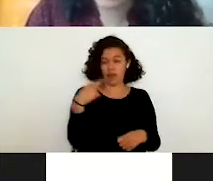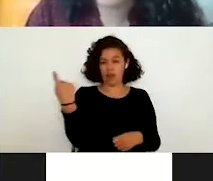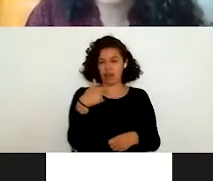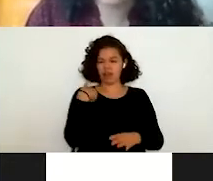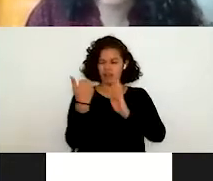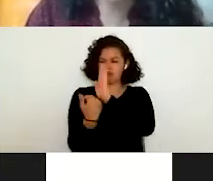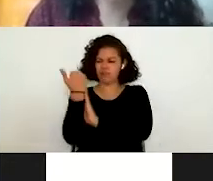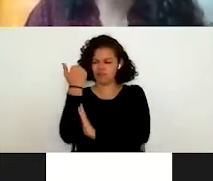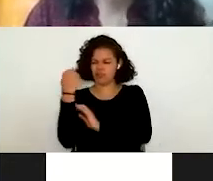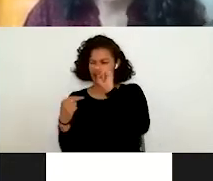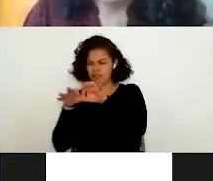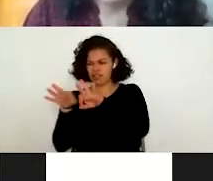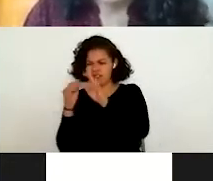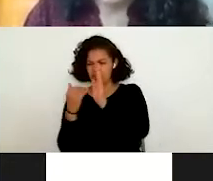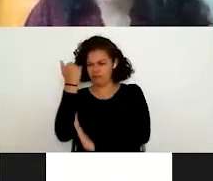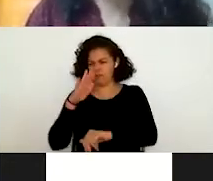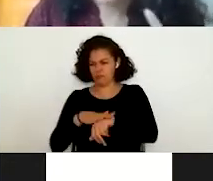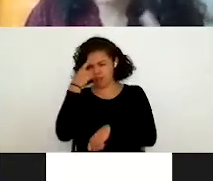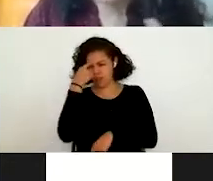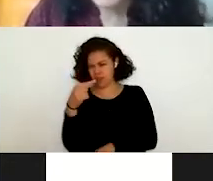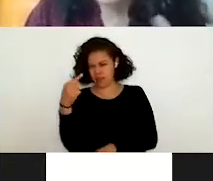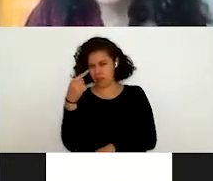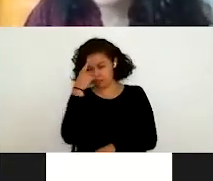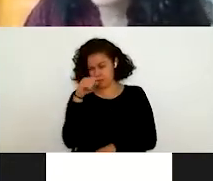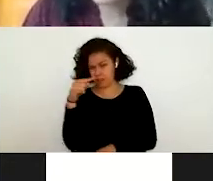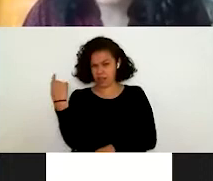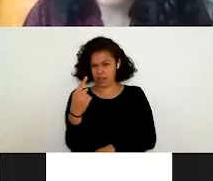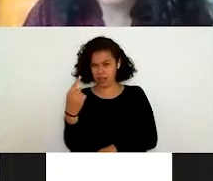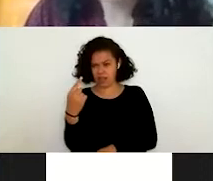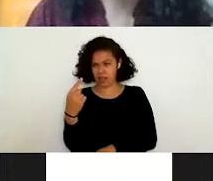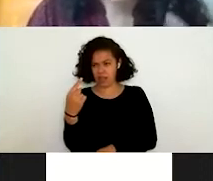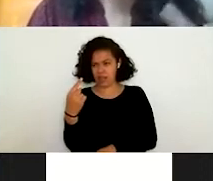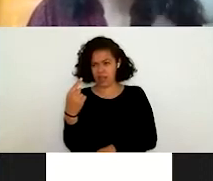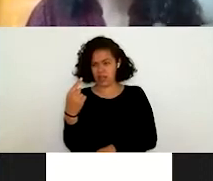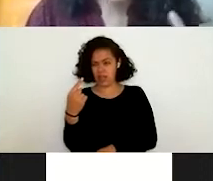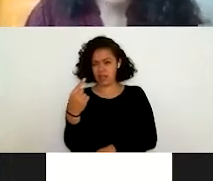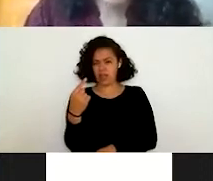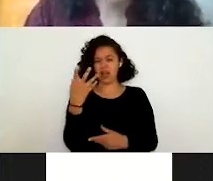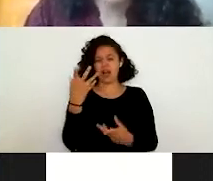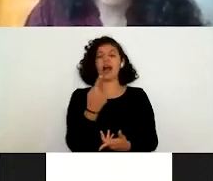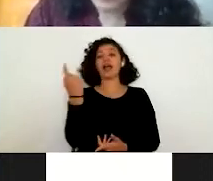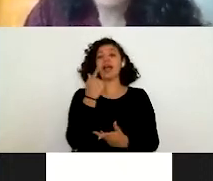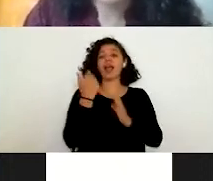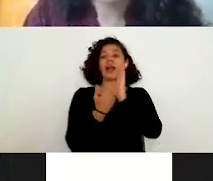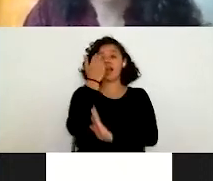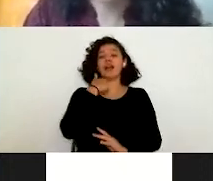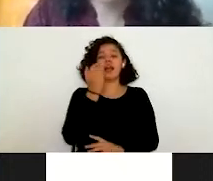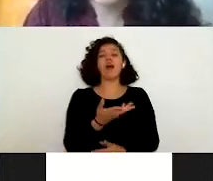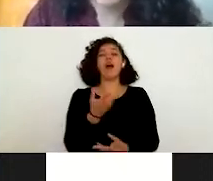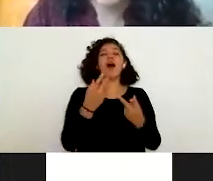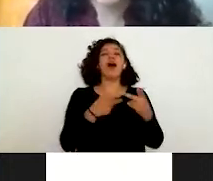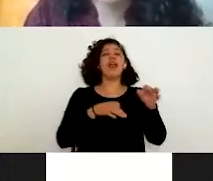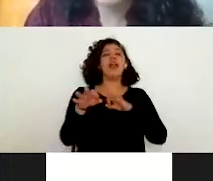los niveles de empleo? Perdón, ¿para qué quiero incrementar los niveles de empleo de jóvenes en la